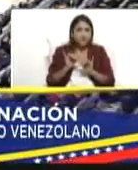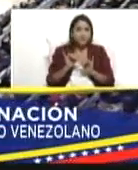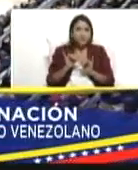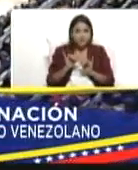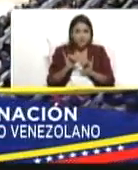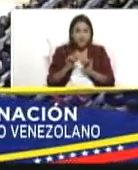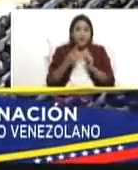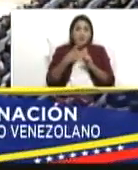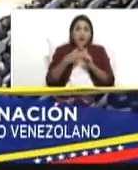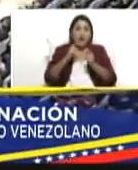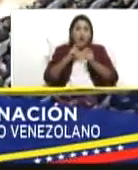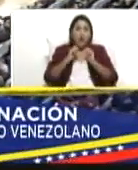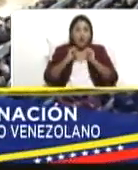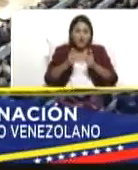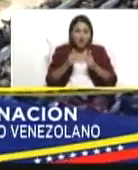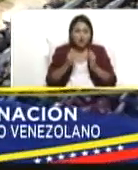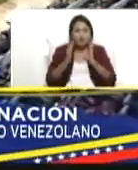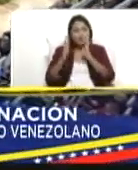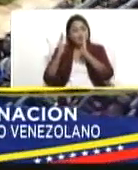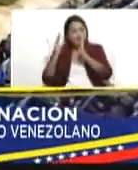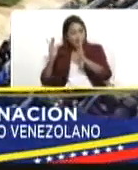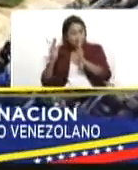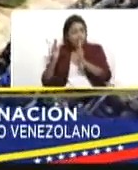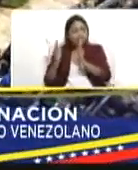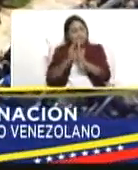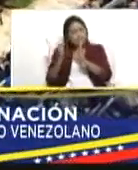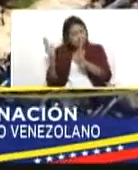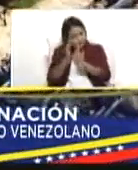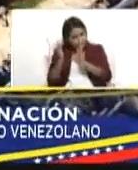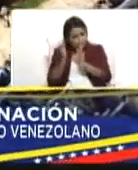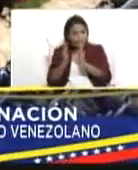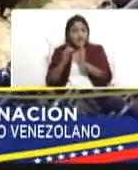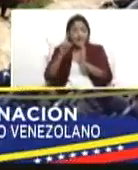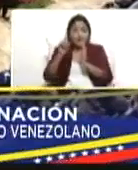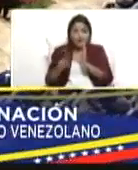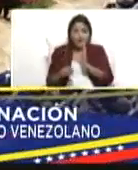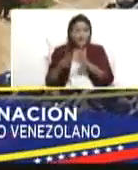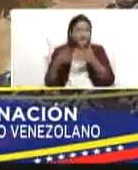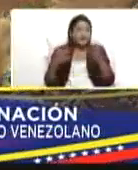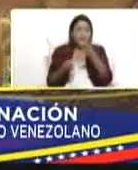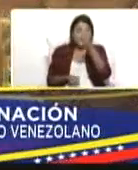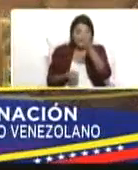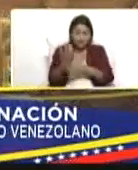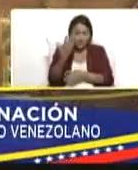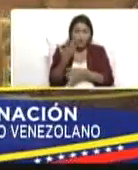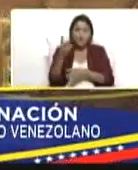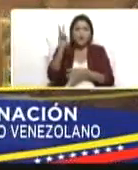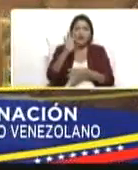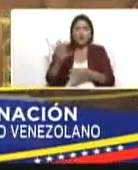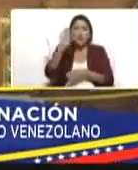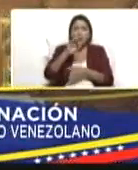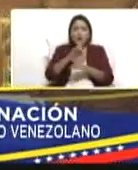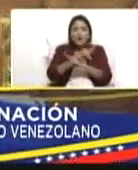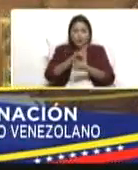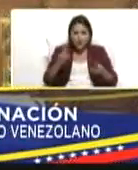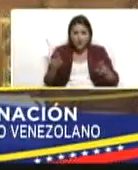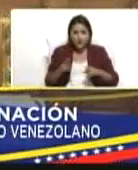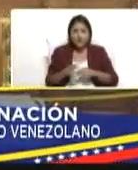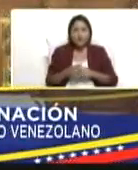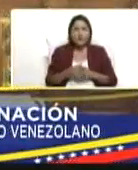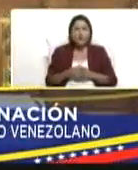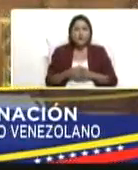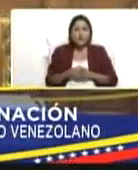el inicio de otro tiempo no menos Heroico y exigente el de nuestra fundación como pueblo el de las